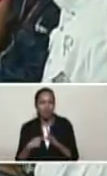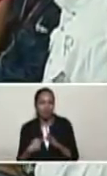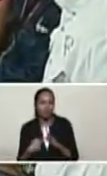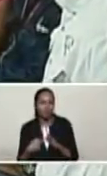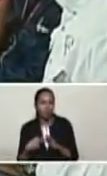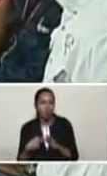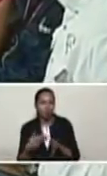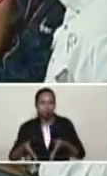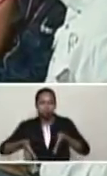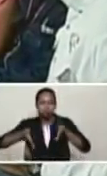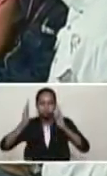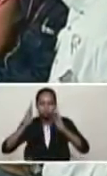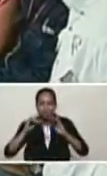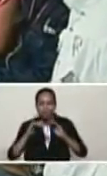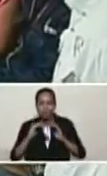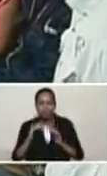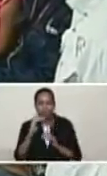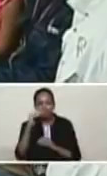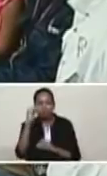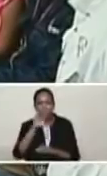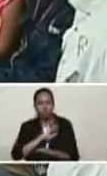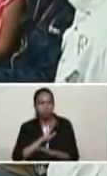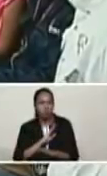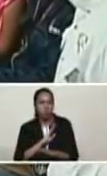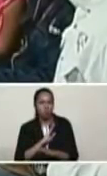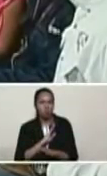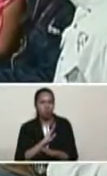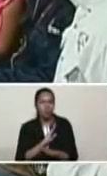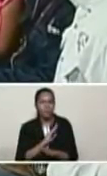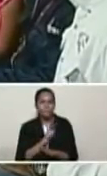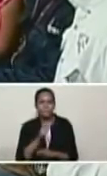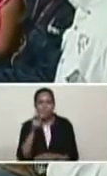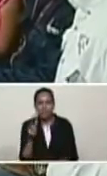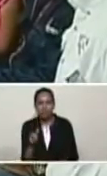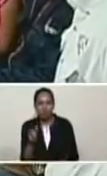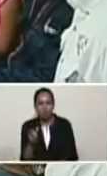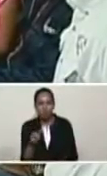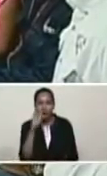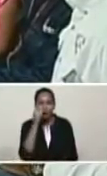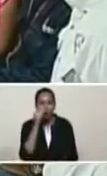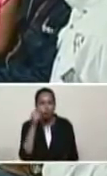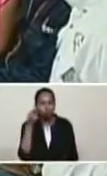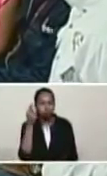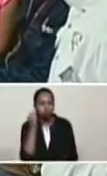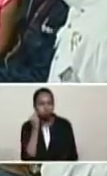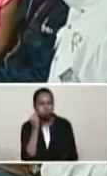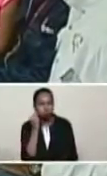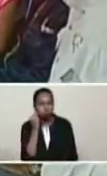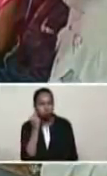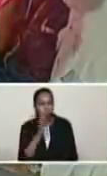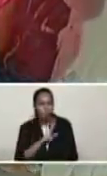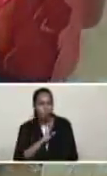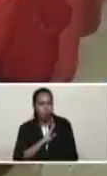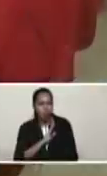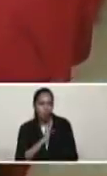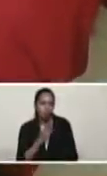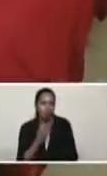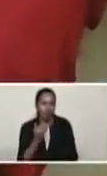apartamento. Somos propietarios, personas, hombres y mujeres que son